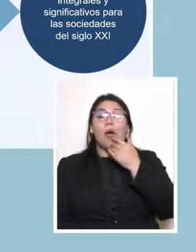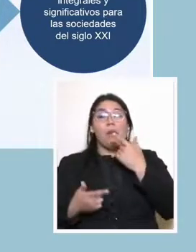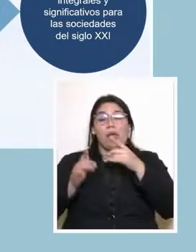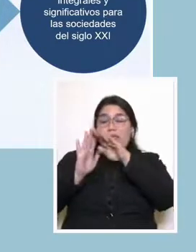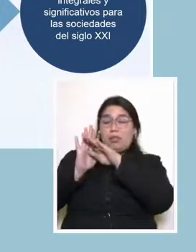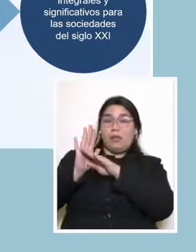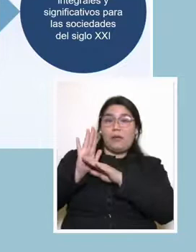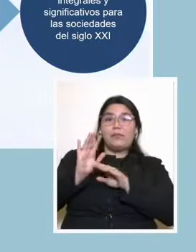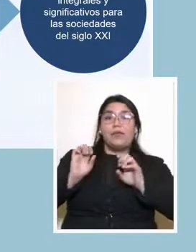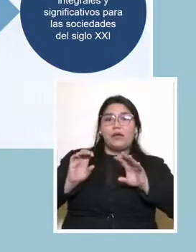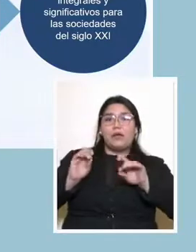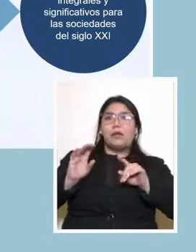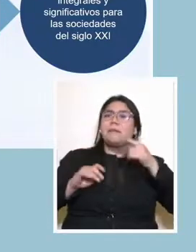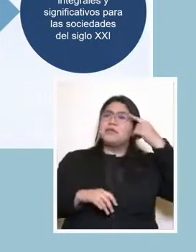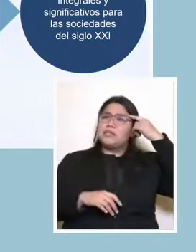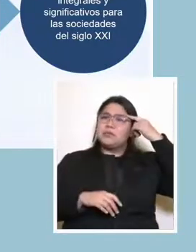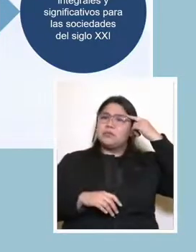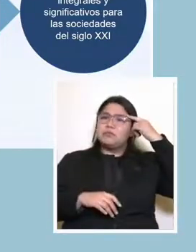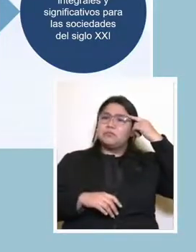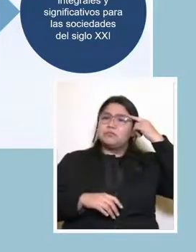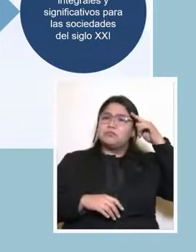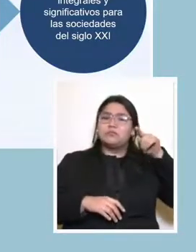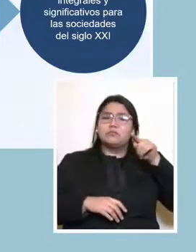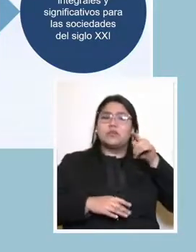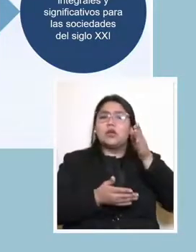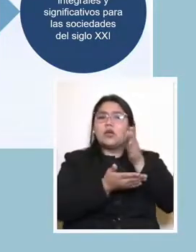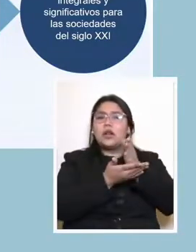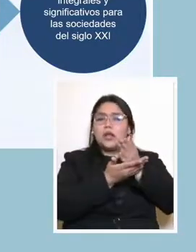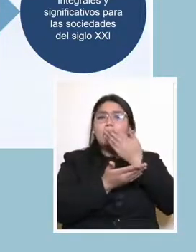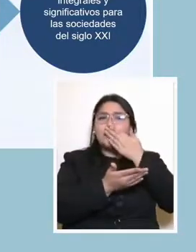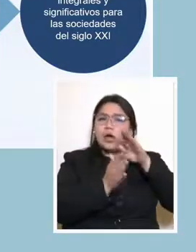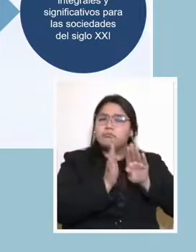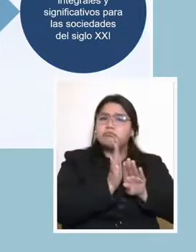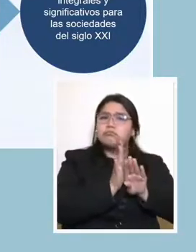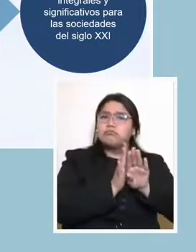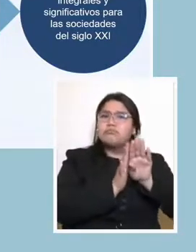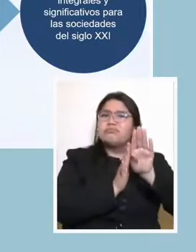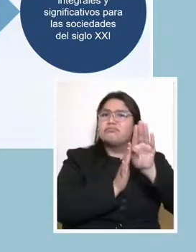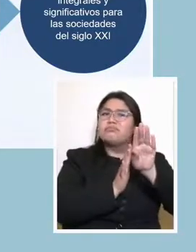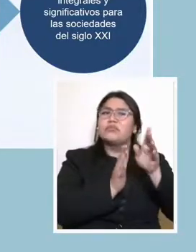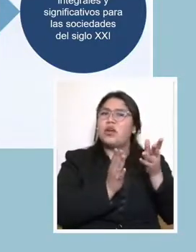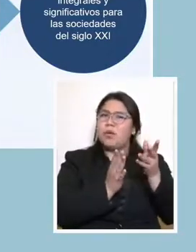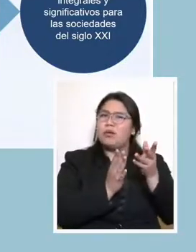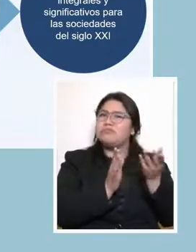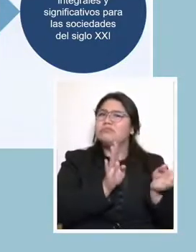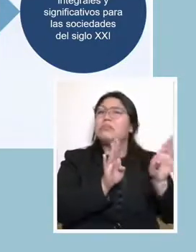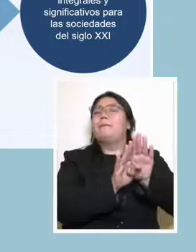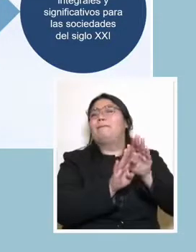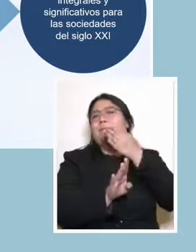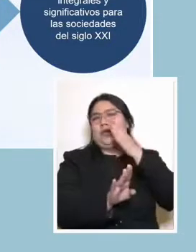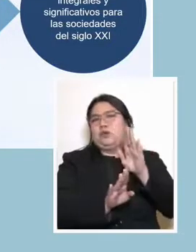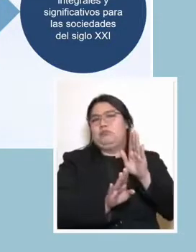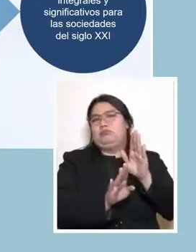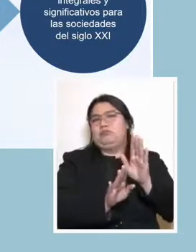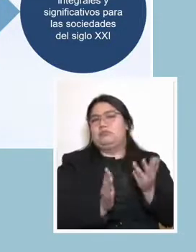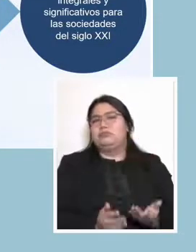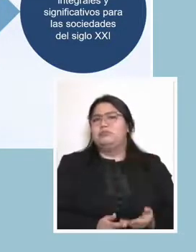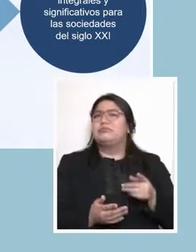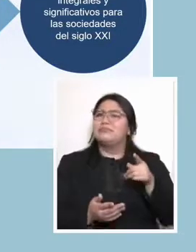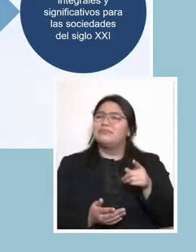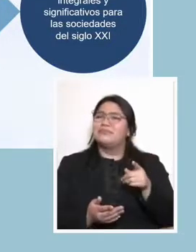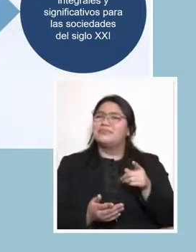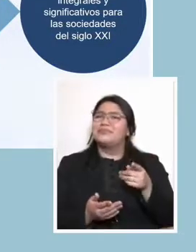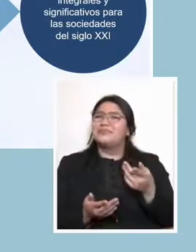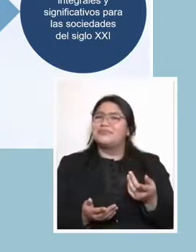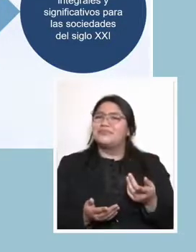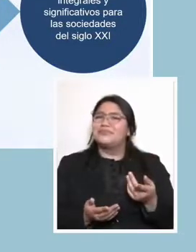que era adecuado, ¿no es cierto?, para lograr la mejora escolar, que las escuelas que no les iba bien había que cerrarlas. Y probablemente eso es